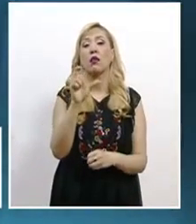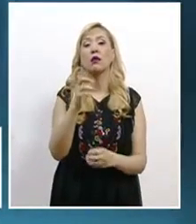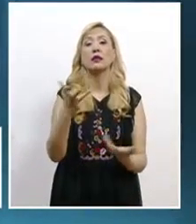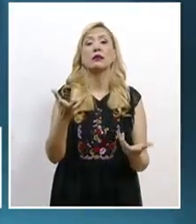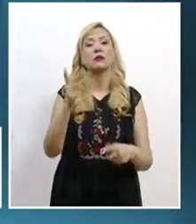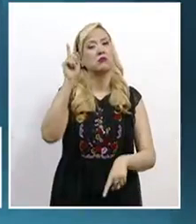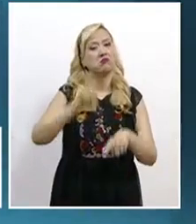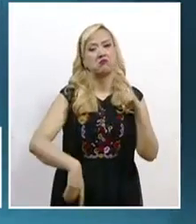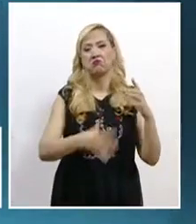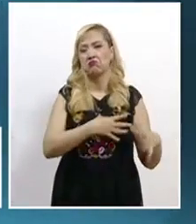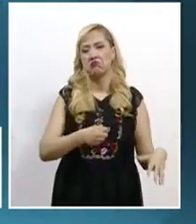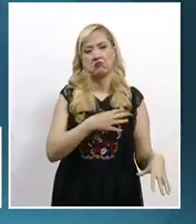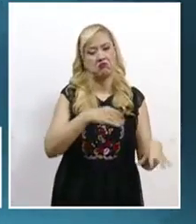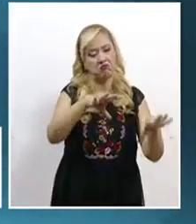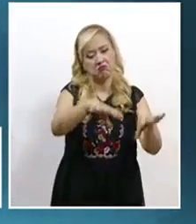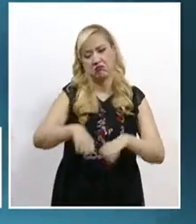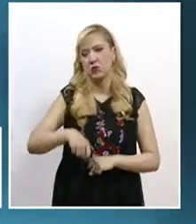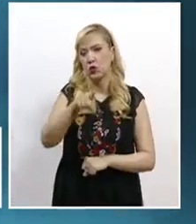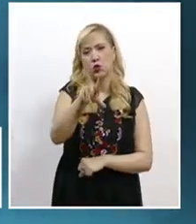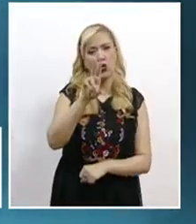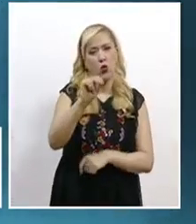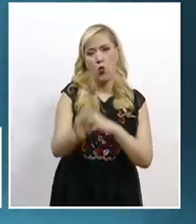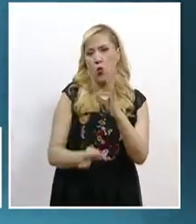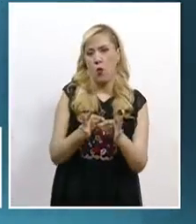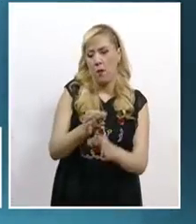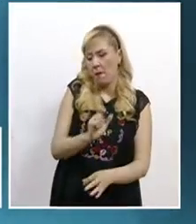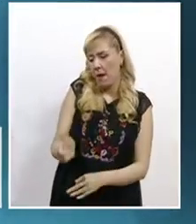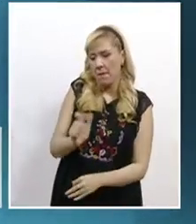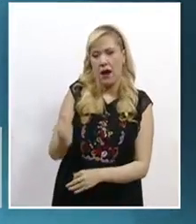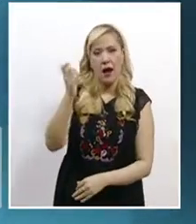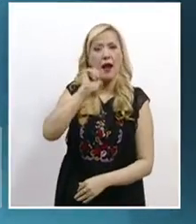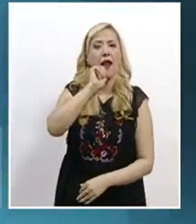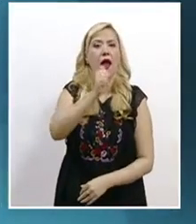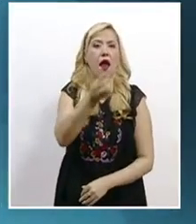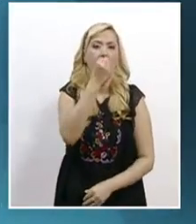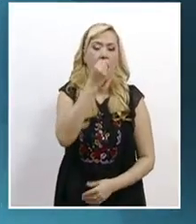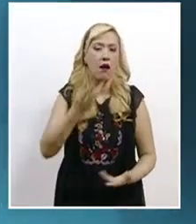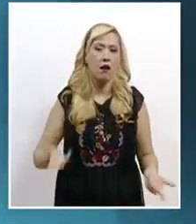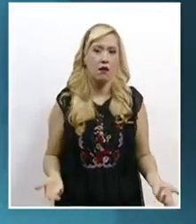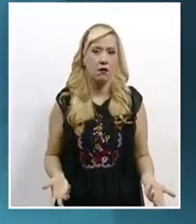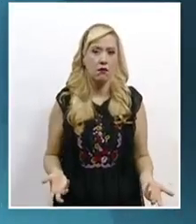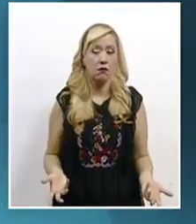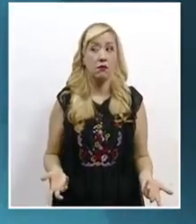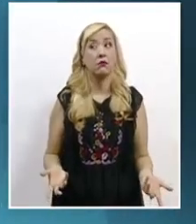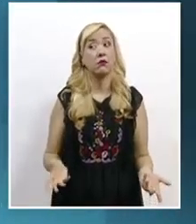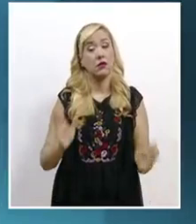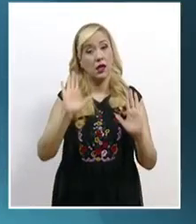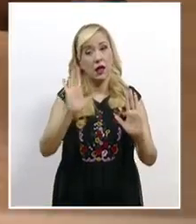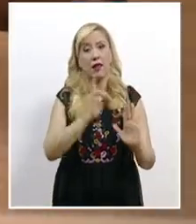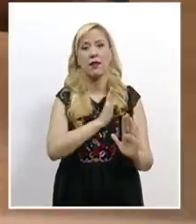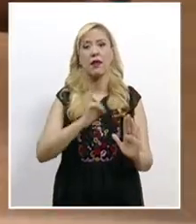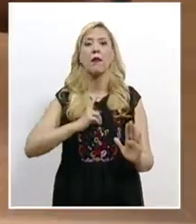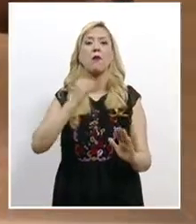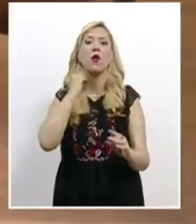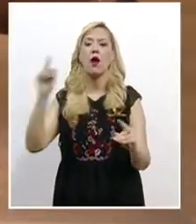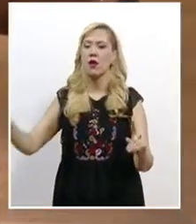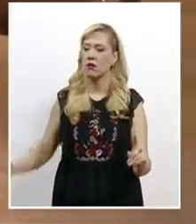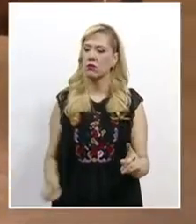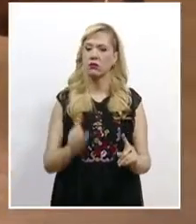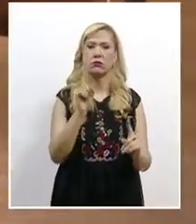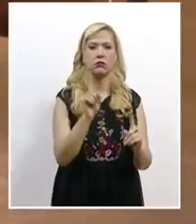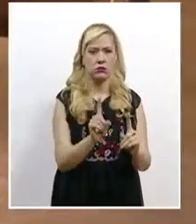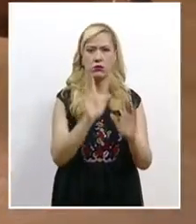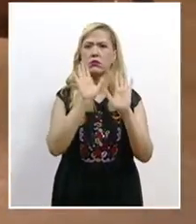potestad fundado en el incumplimiento de proporcionar alimentos a un menor de edad debe estimarse de litis abierta, lo que implica que se